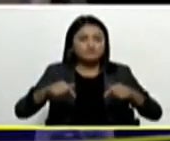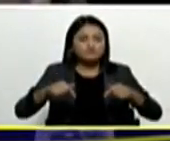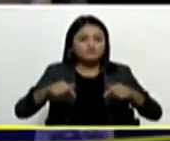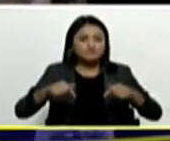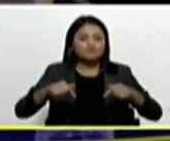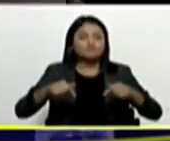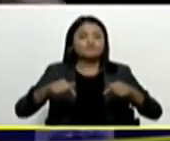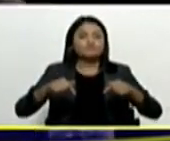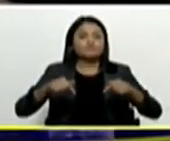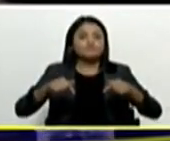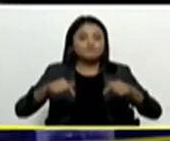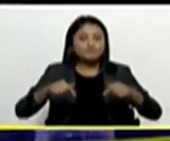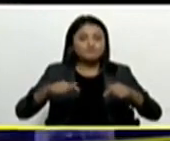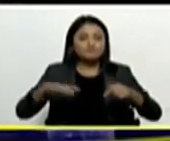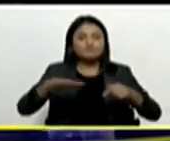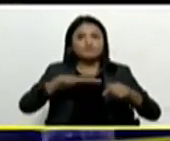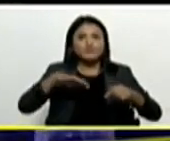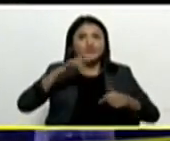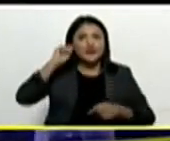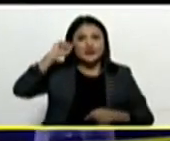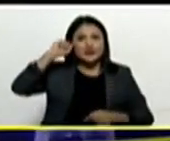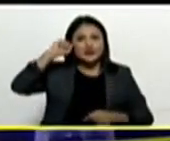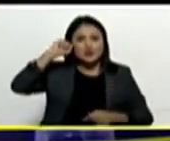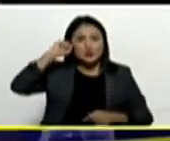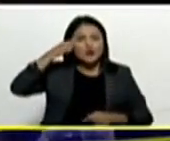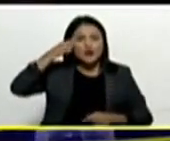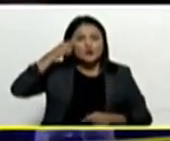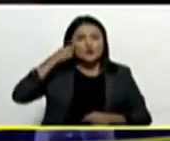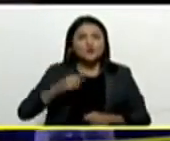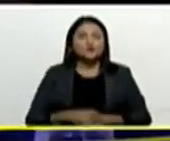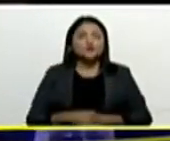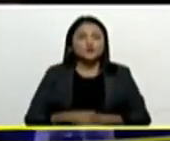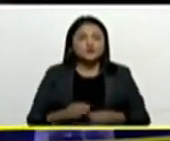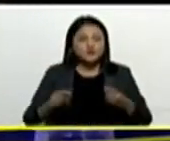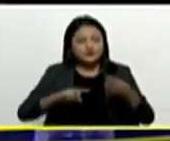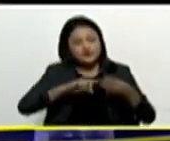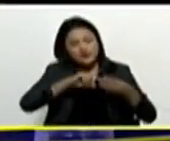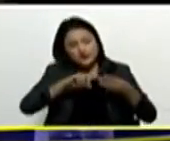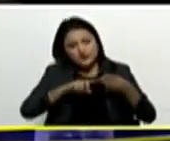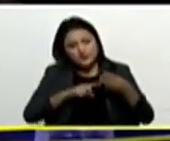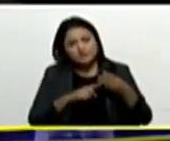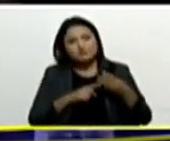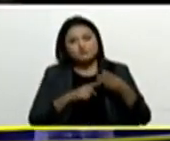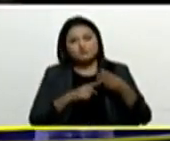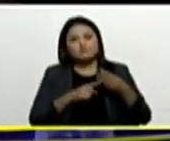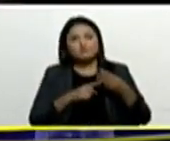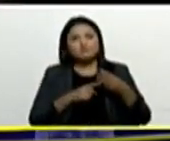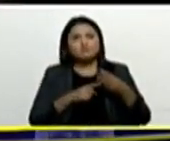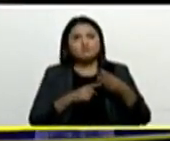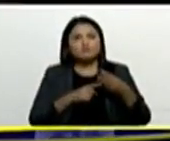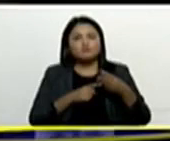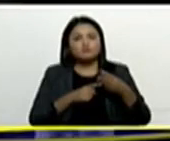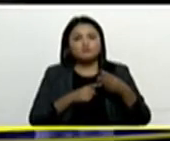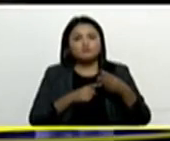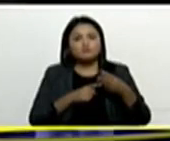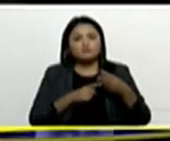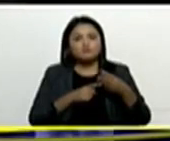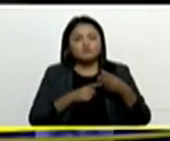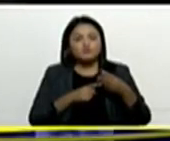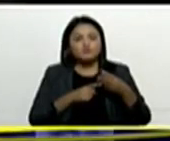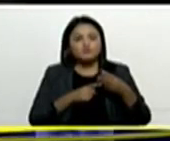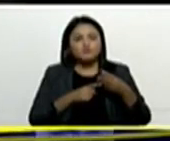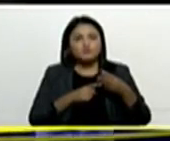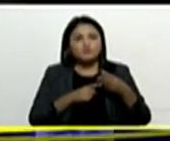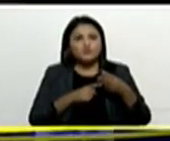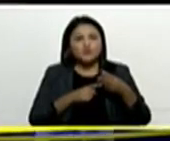recordándolos lo que yo considero como los tres principios, Nicolás, de la presencia y